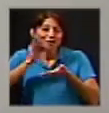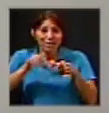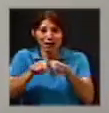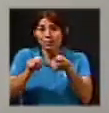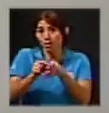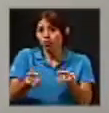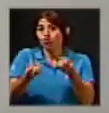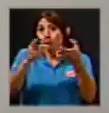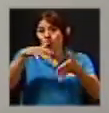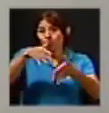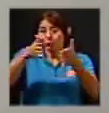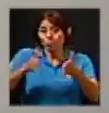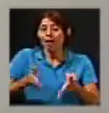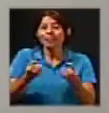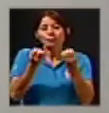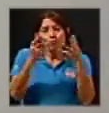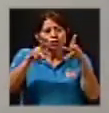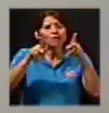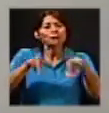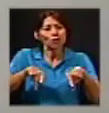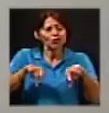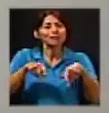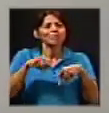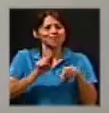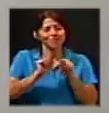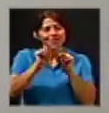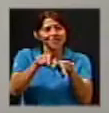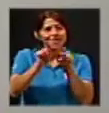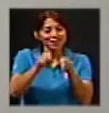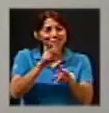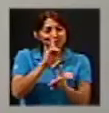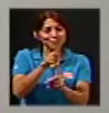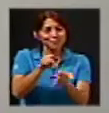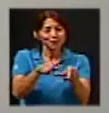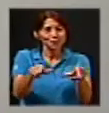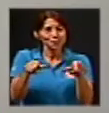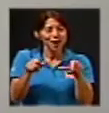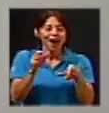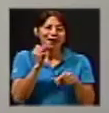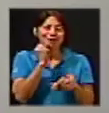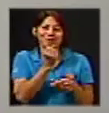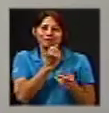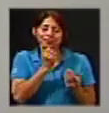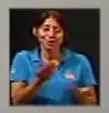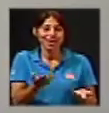estudiantes y muchas generaciones lo hicieron, y eso ayudó a que